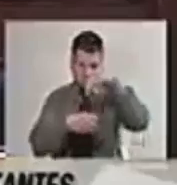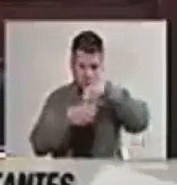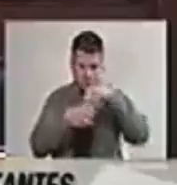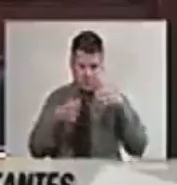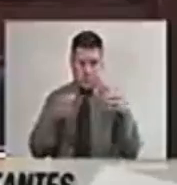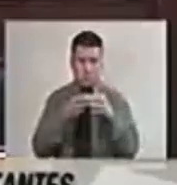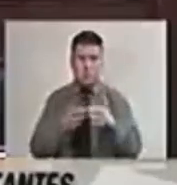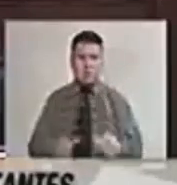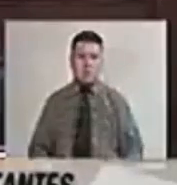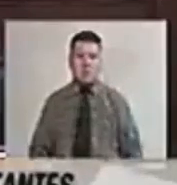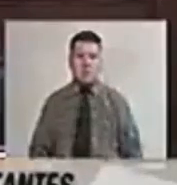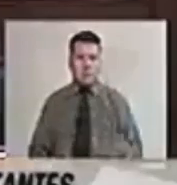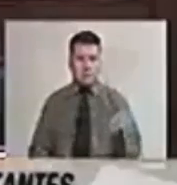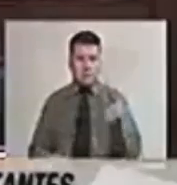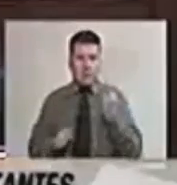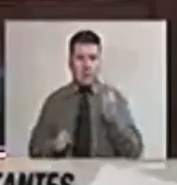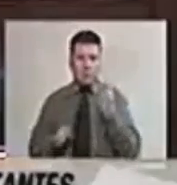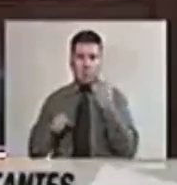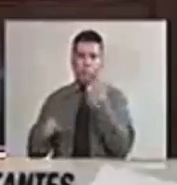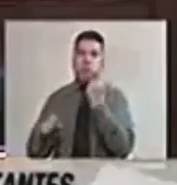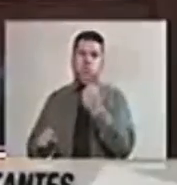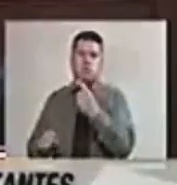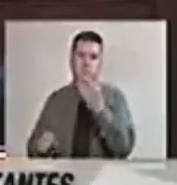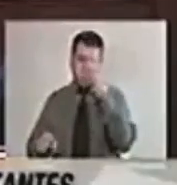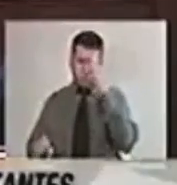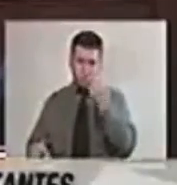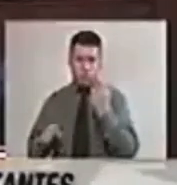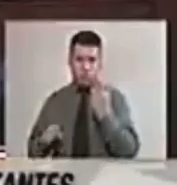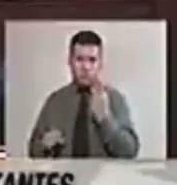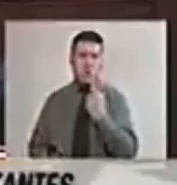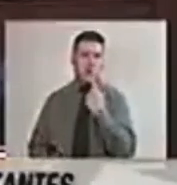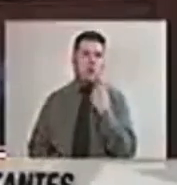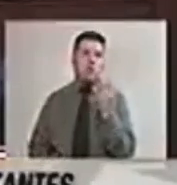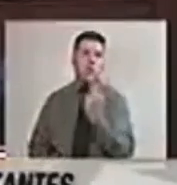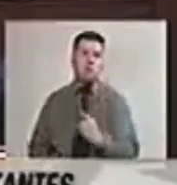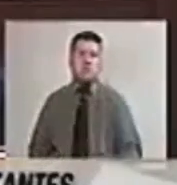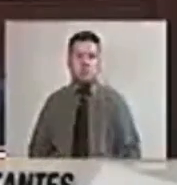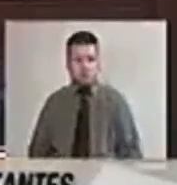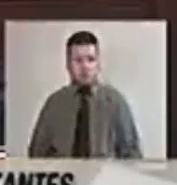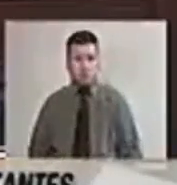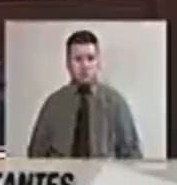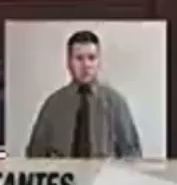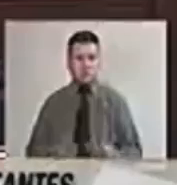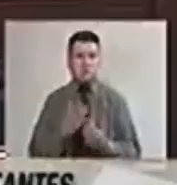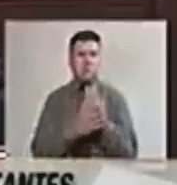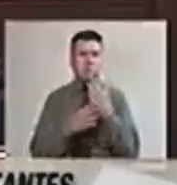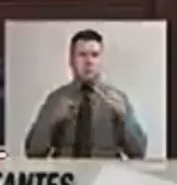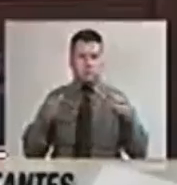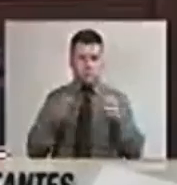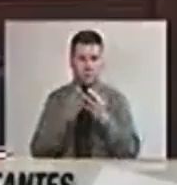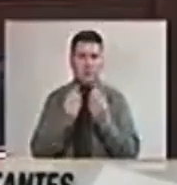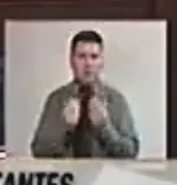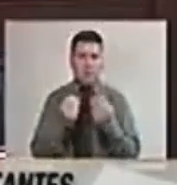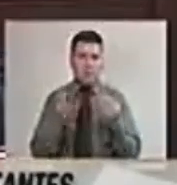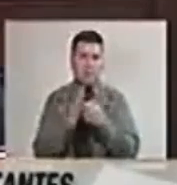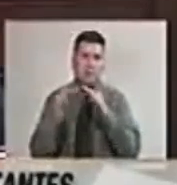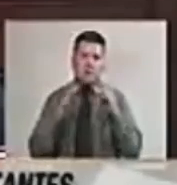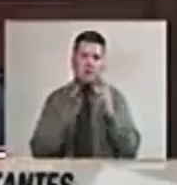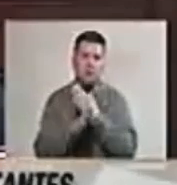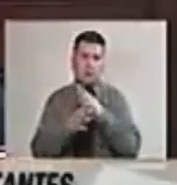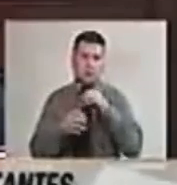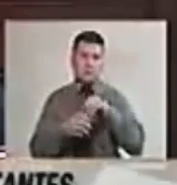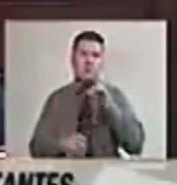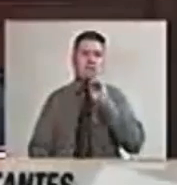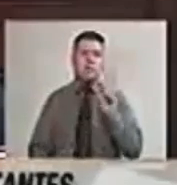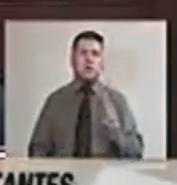con fusiles, es decir, civiles armados. En otras palabras, es la semilla para una guerra civil